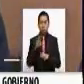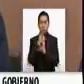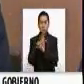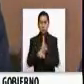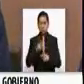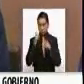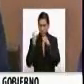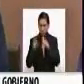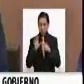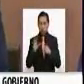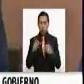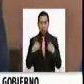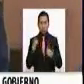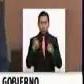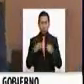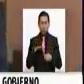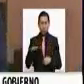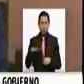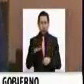de patrullaje